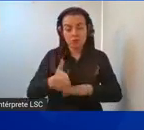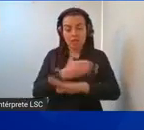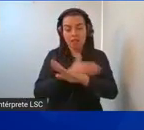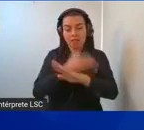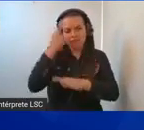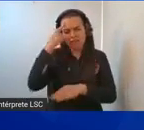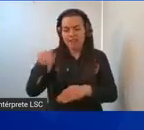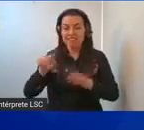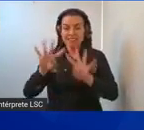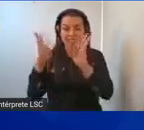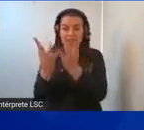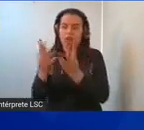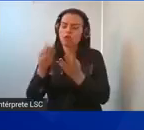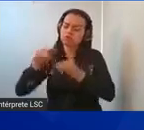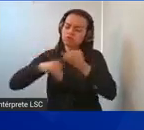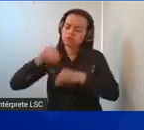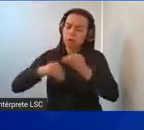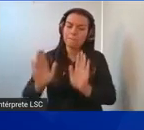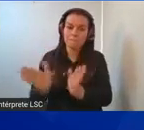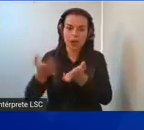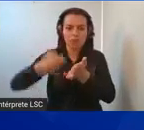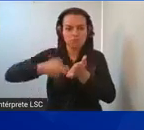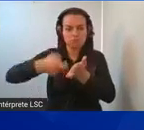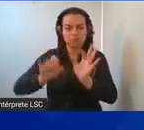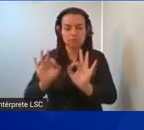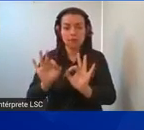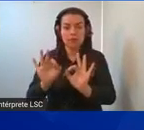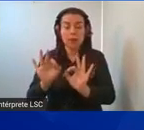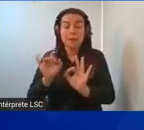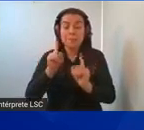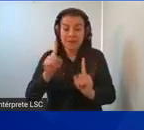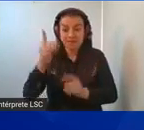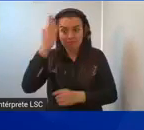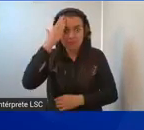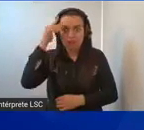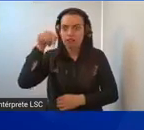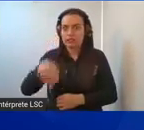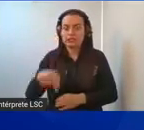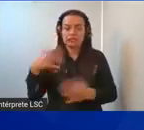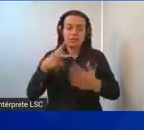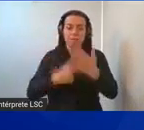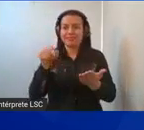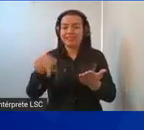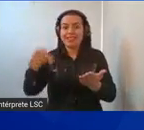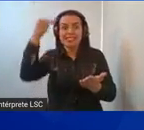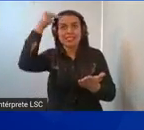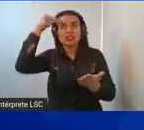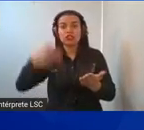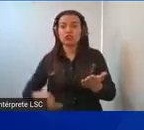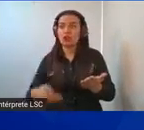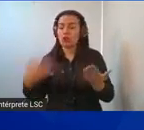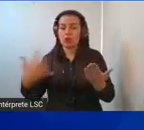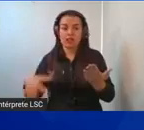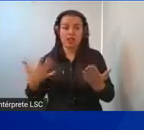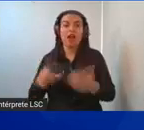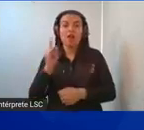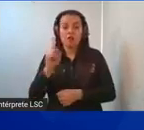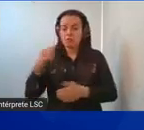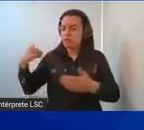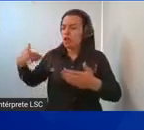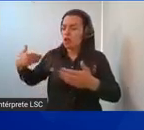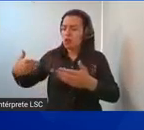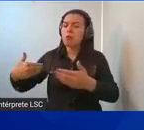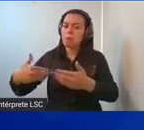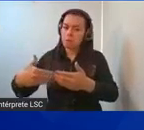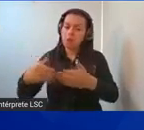pero o sea, yo creo que histórico, o sea, este es un proyecto histórico para todos los avances que habíamos tenido y para la comunidad